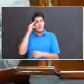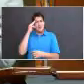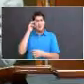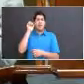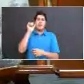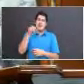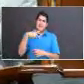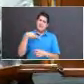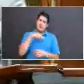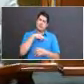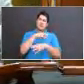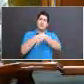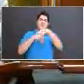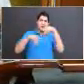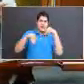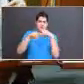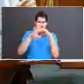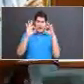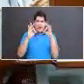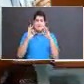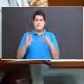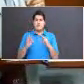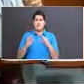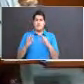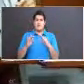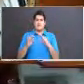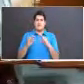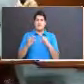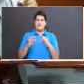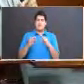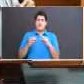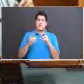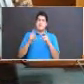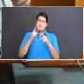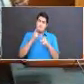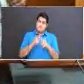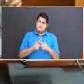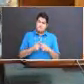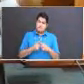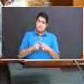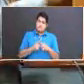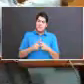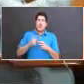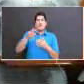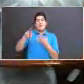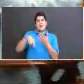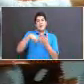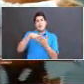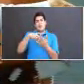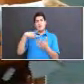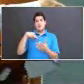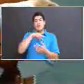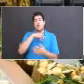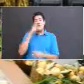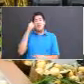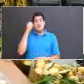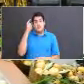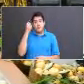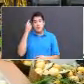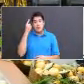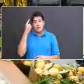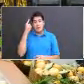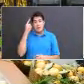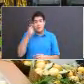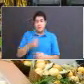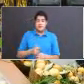siendo transformados. Transformados por medio de la renovación de vuestro entendimiento.